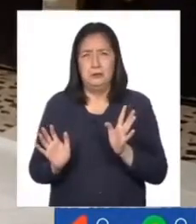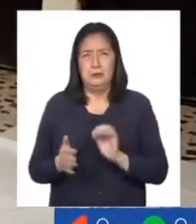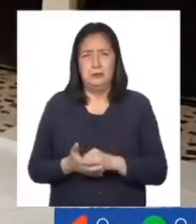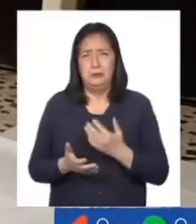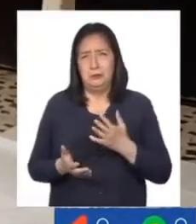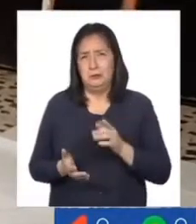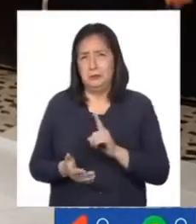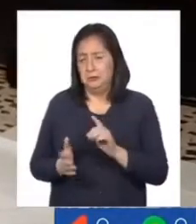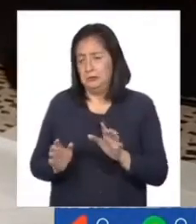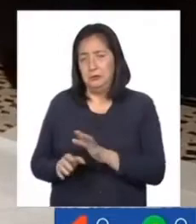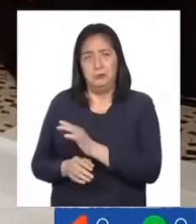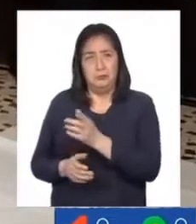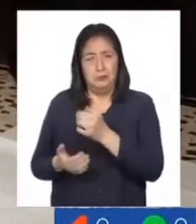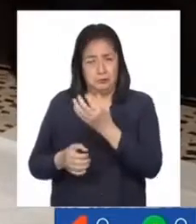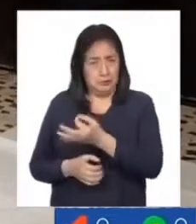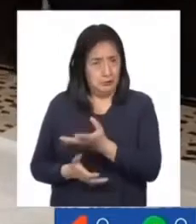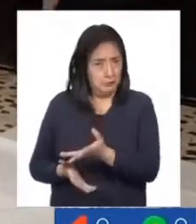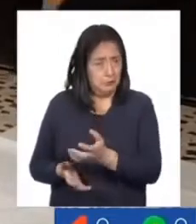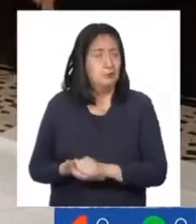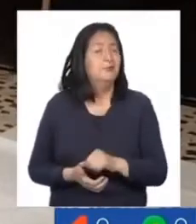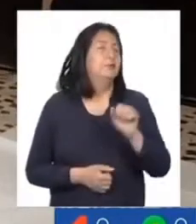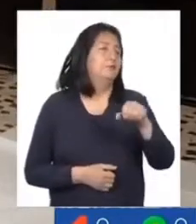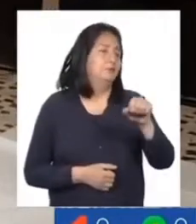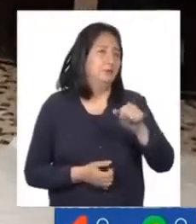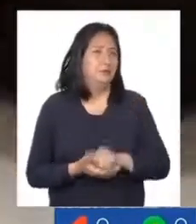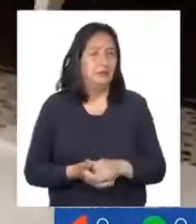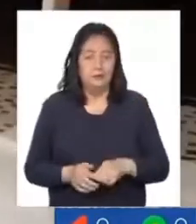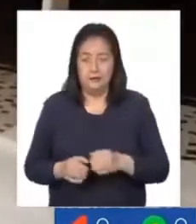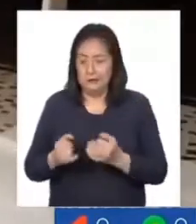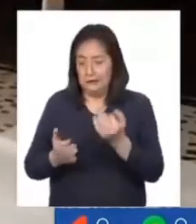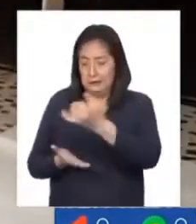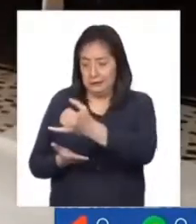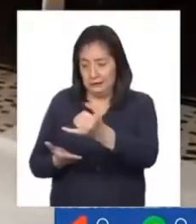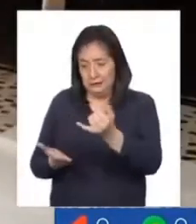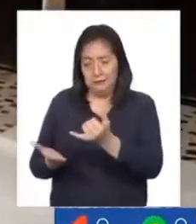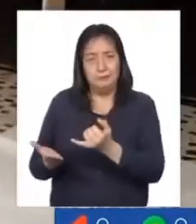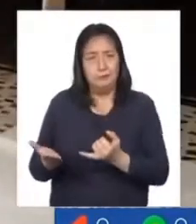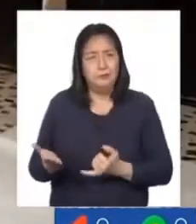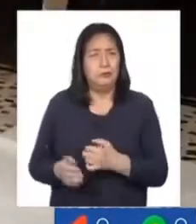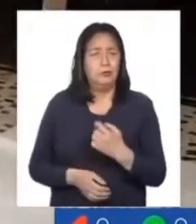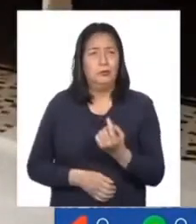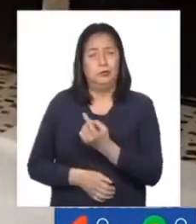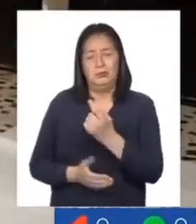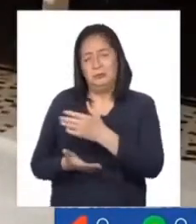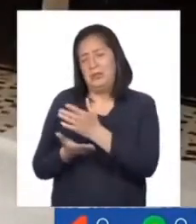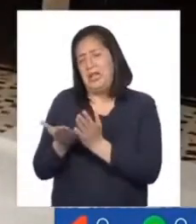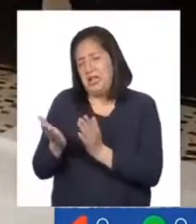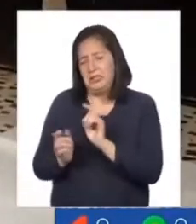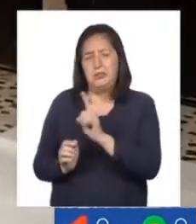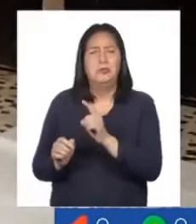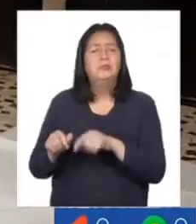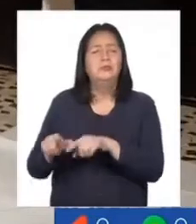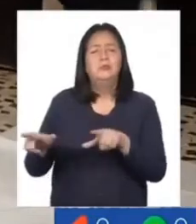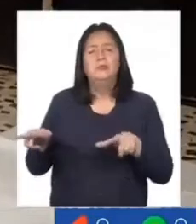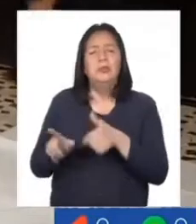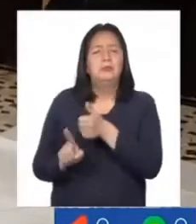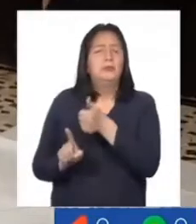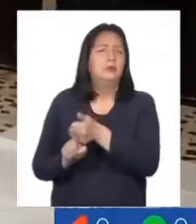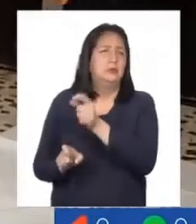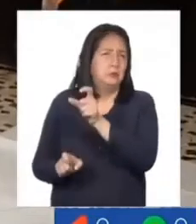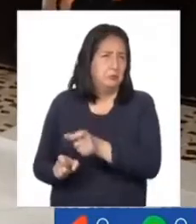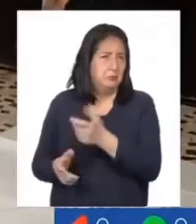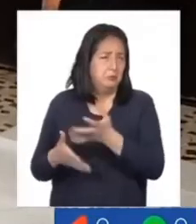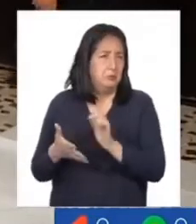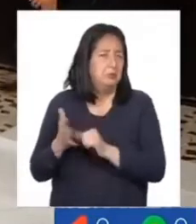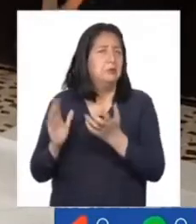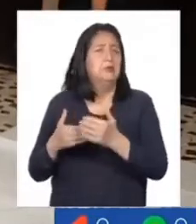espacio personal, ¿cierto? Así es, Bastián. La silueta que dibujaste solamente es parte de tu espacio personal.